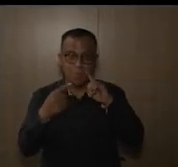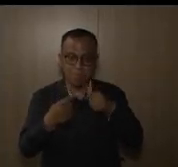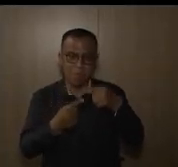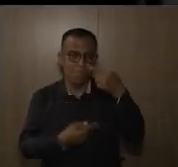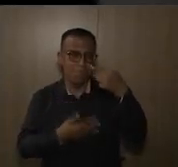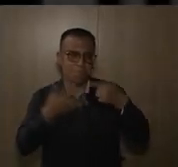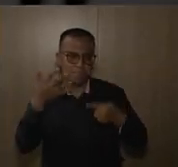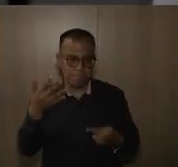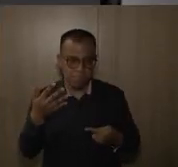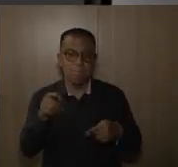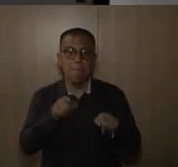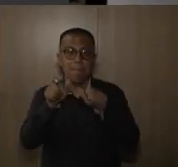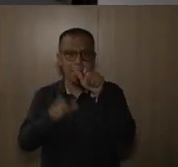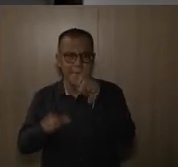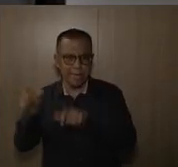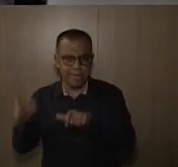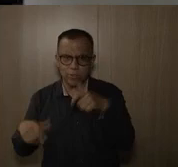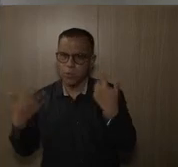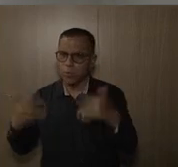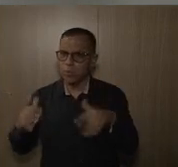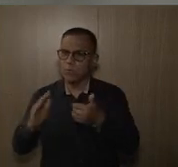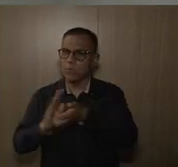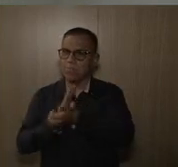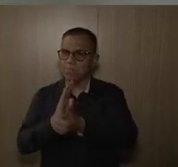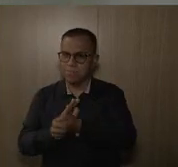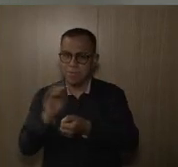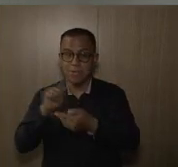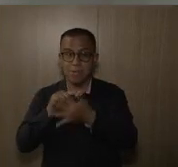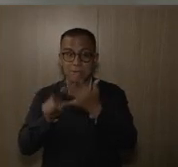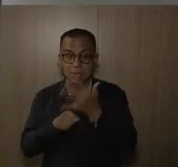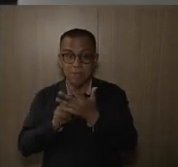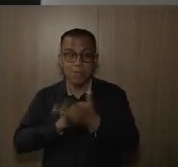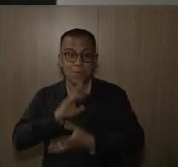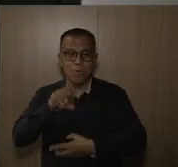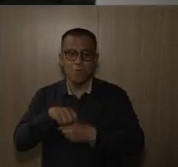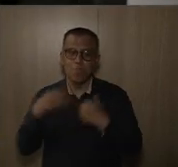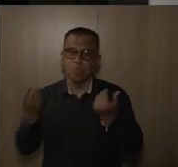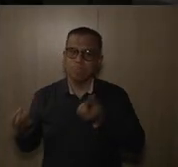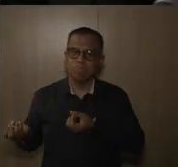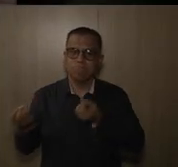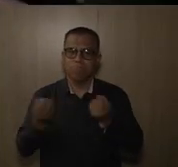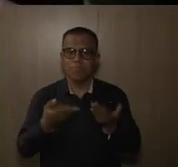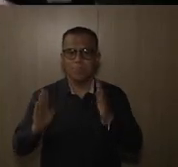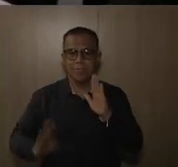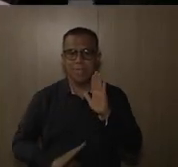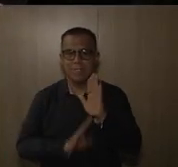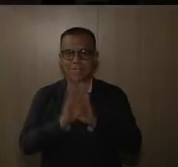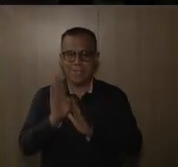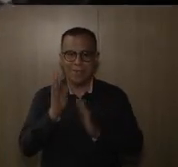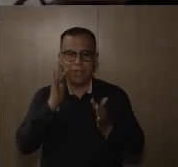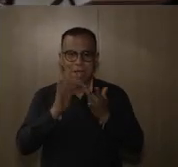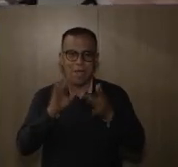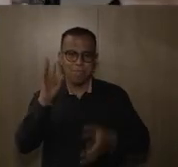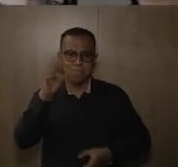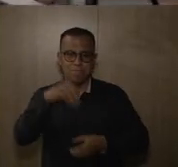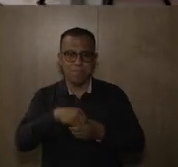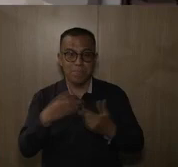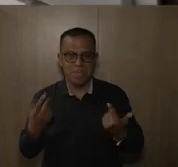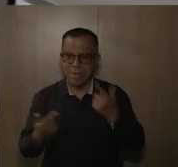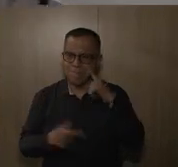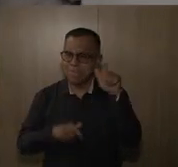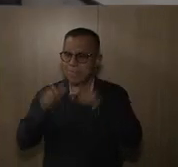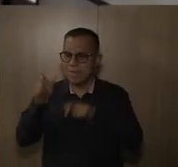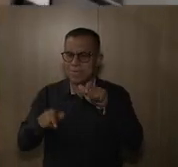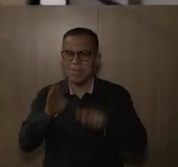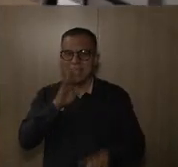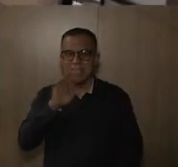hay personas talentosas que desde diferentes especialidades aportan al desarrollo de esta plataforma. Una de esas personas es